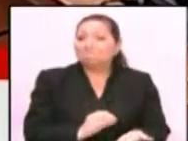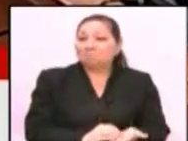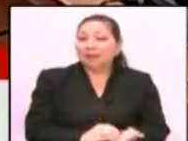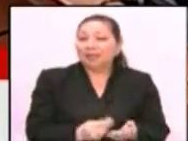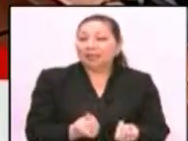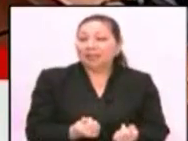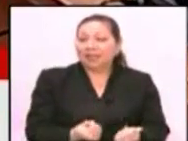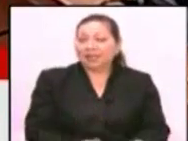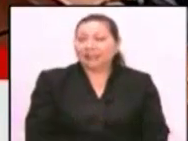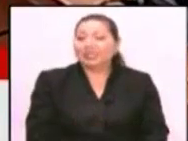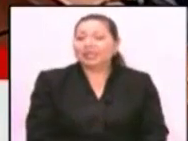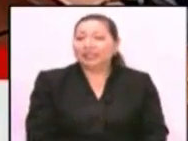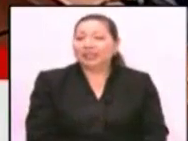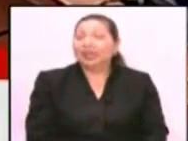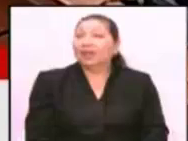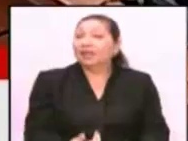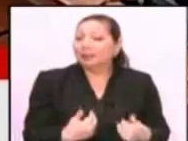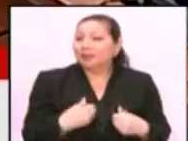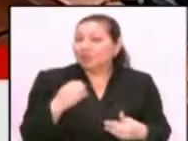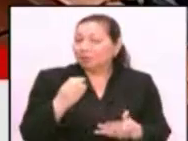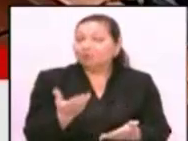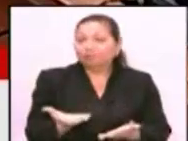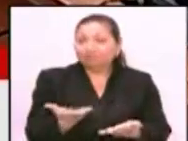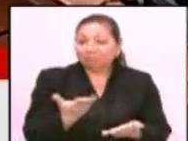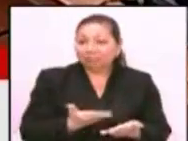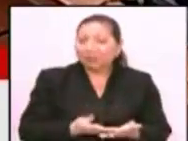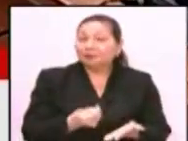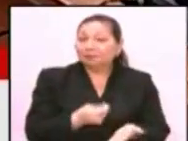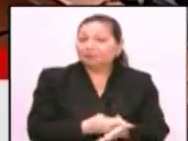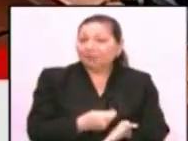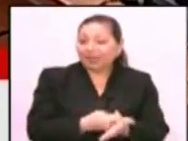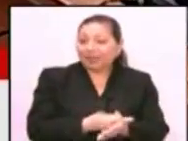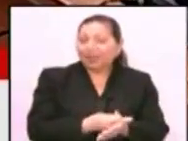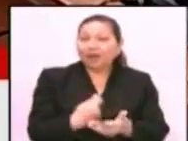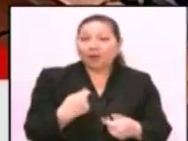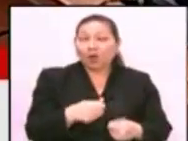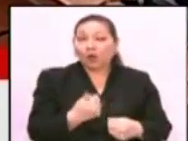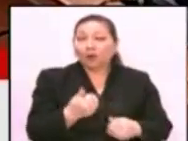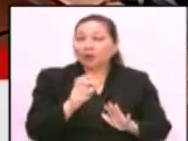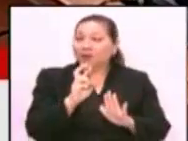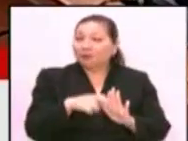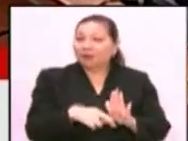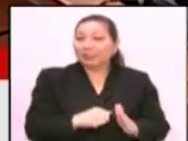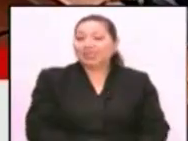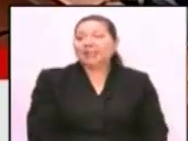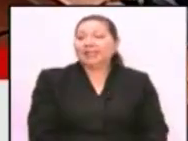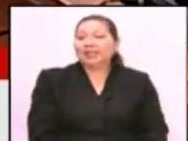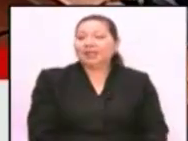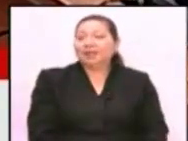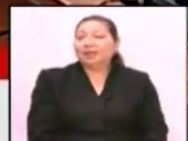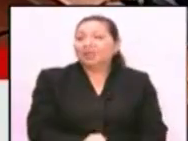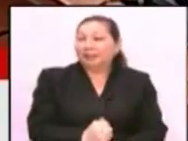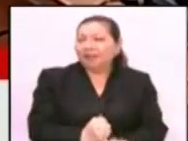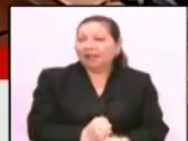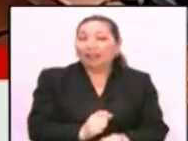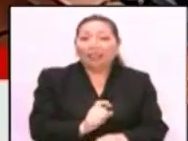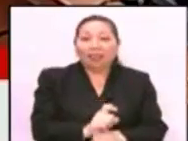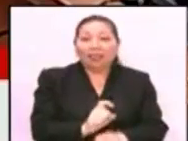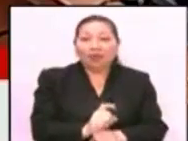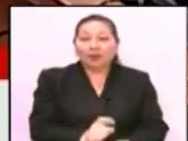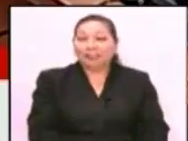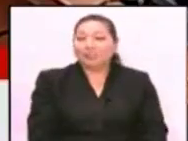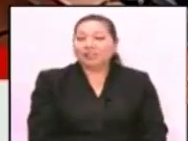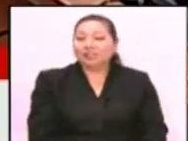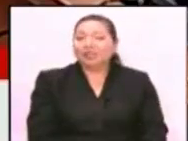misma cantidad de dinero. Tengo la oportunidad de recuperar mi plata y luego lo invierto en otro programa, ya sea en empleo o en educación, en el